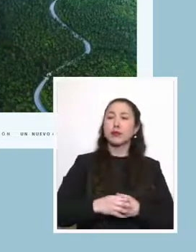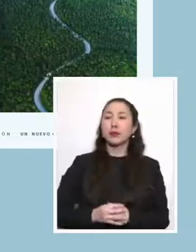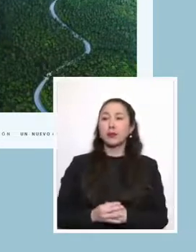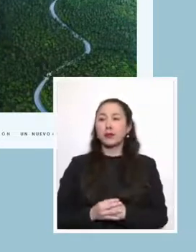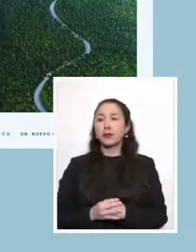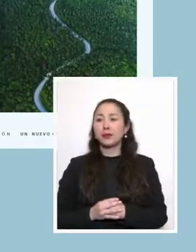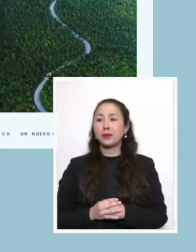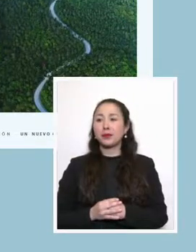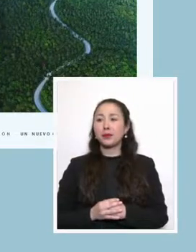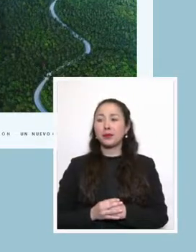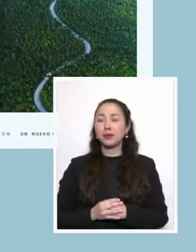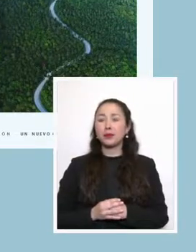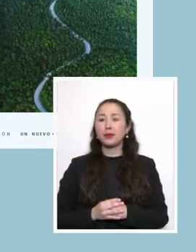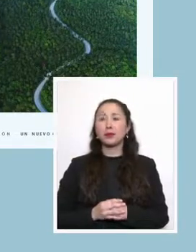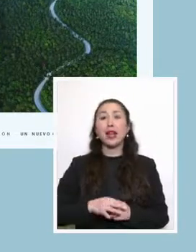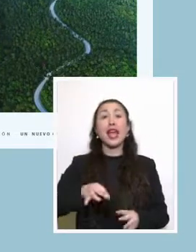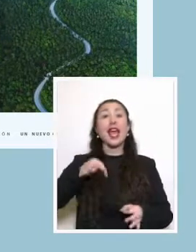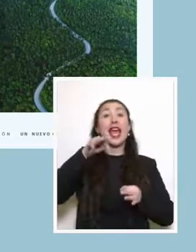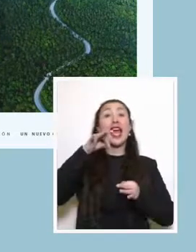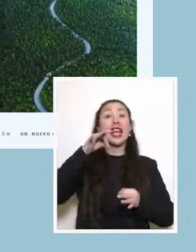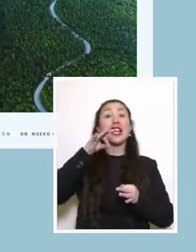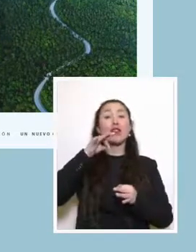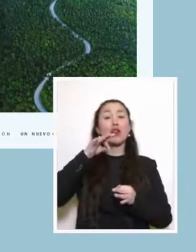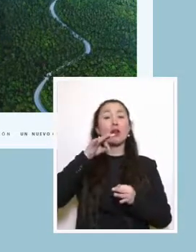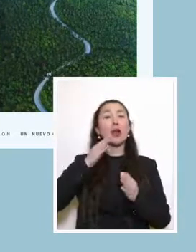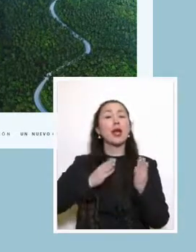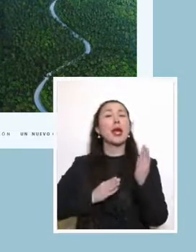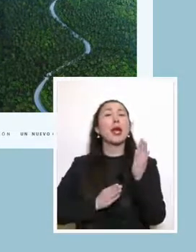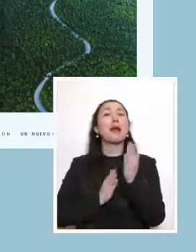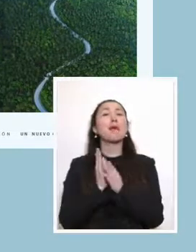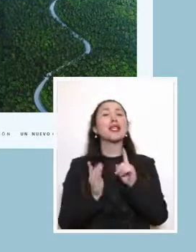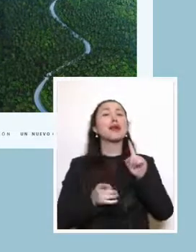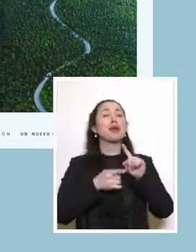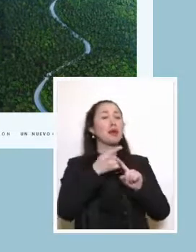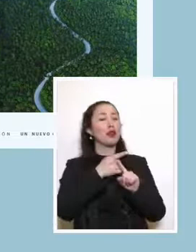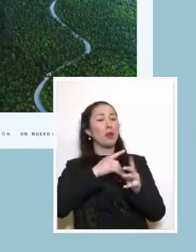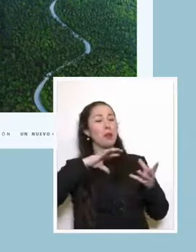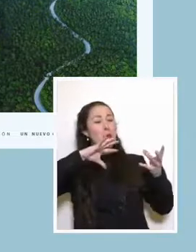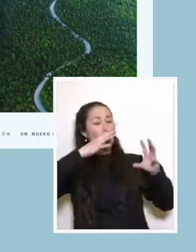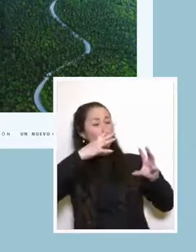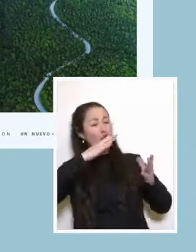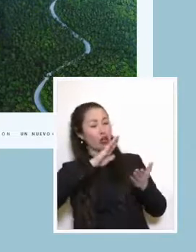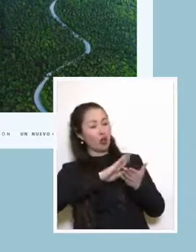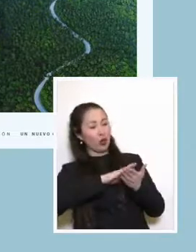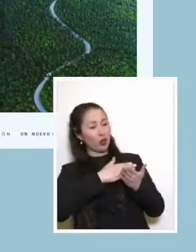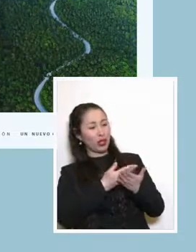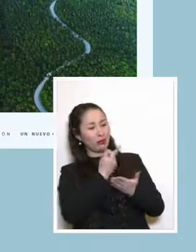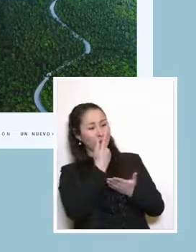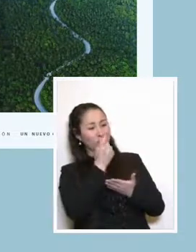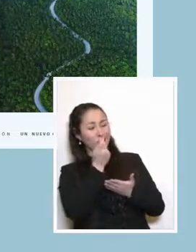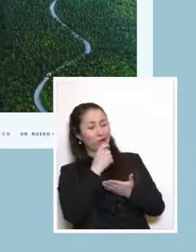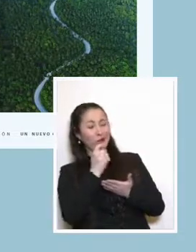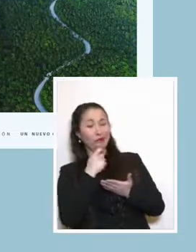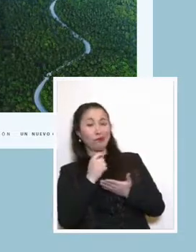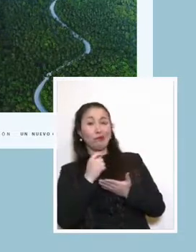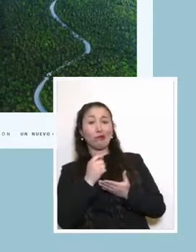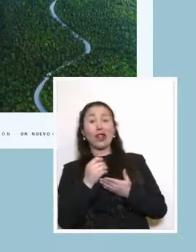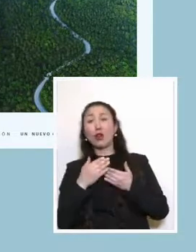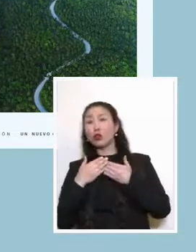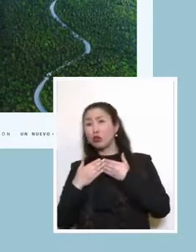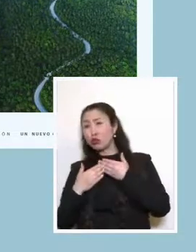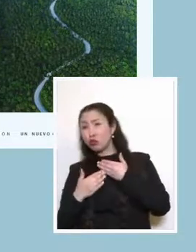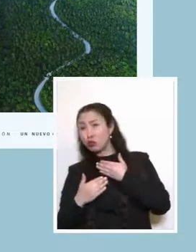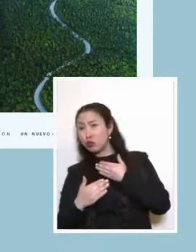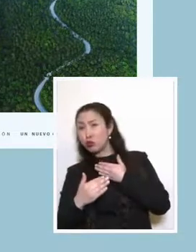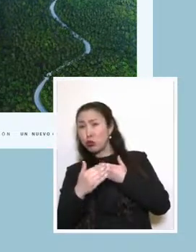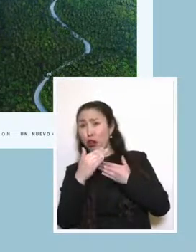El informe empieza con una evaluación del estado del mundo. Las tendencias en el largo plazo